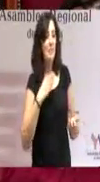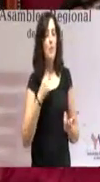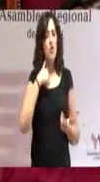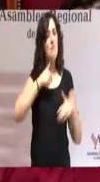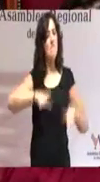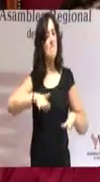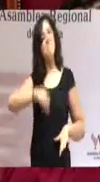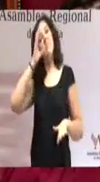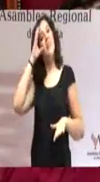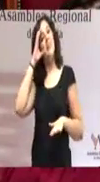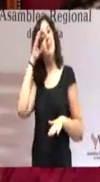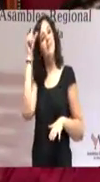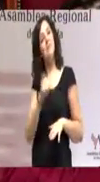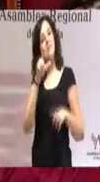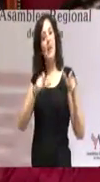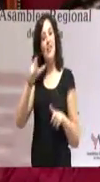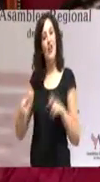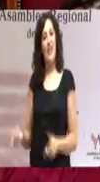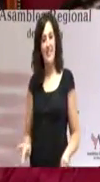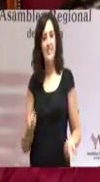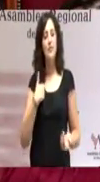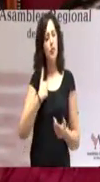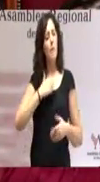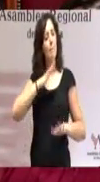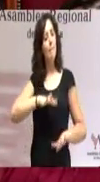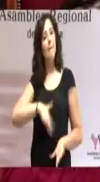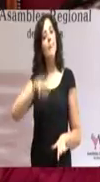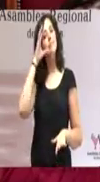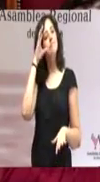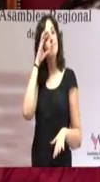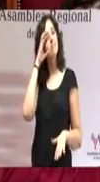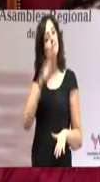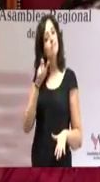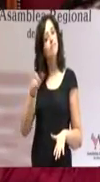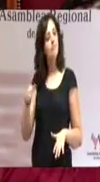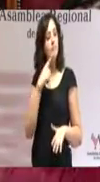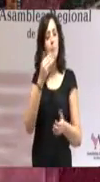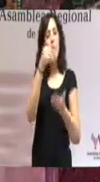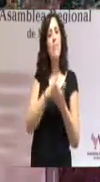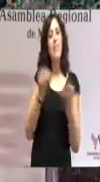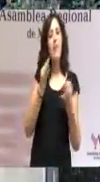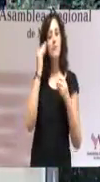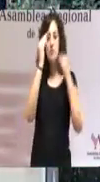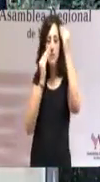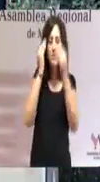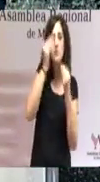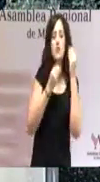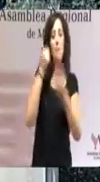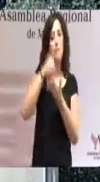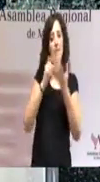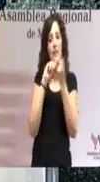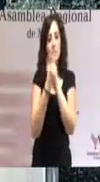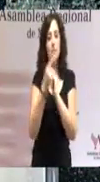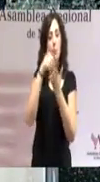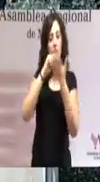yo me quedé escuchando a la gente. Y yo me quedé escuchando a una gente que nos pedía reflexiones, que nos pedía cambios, que nos pedía